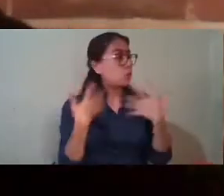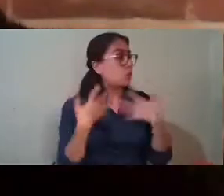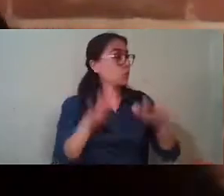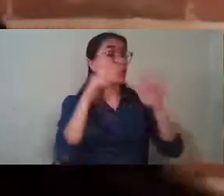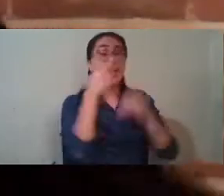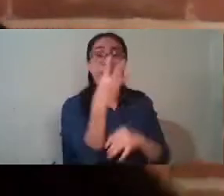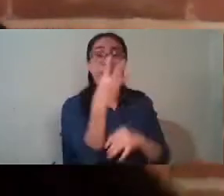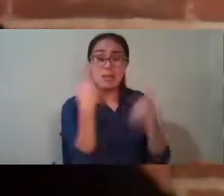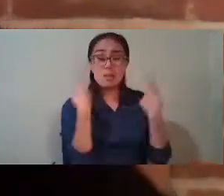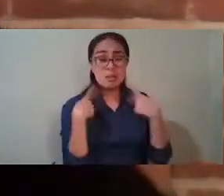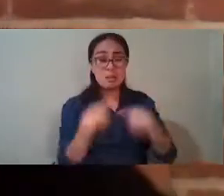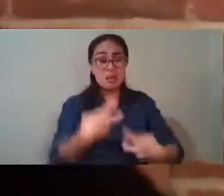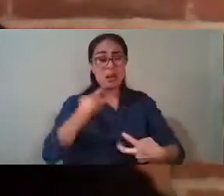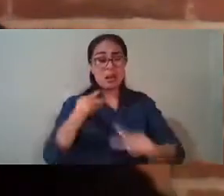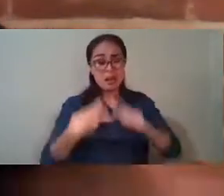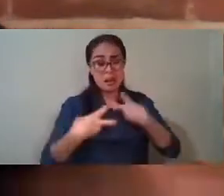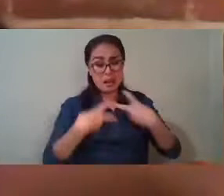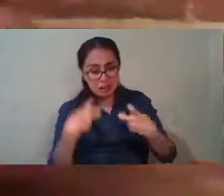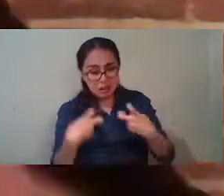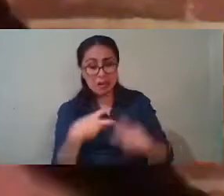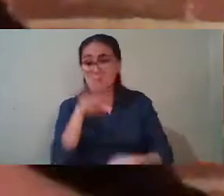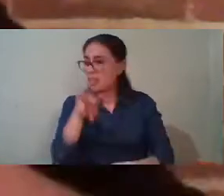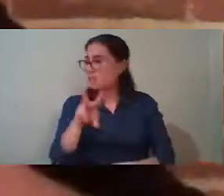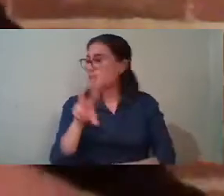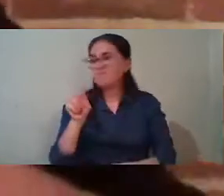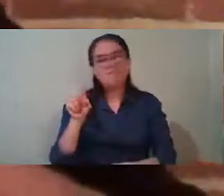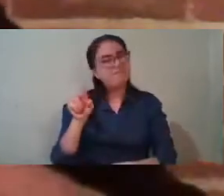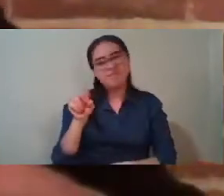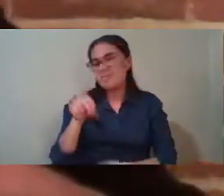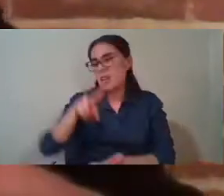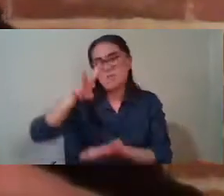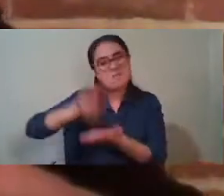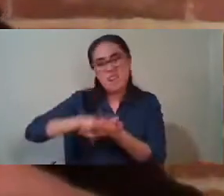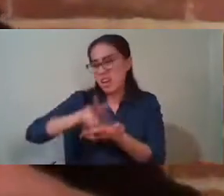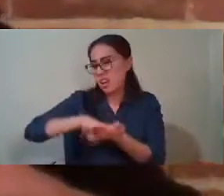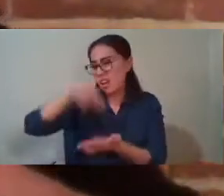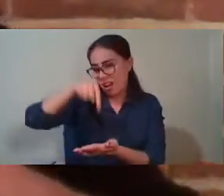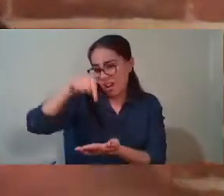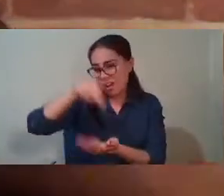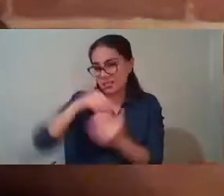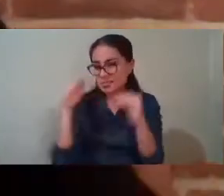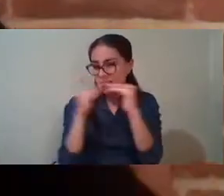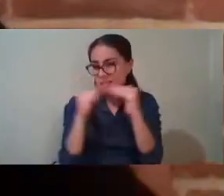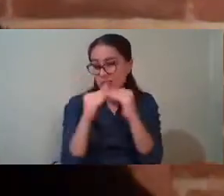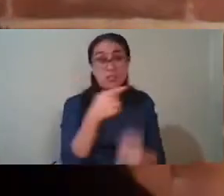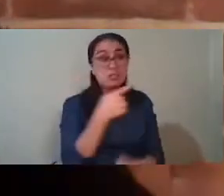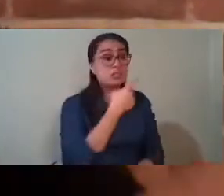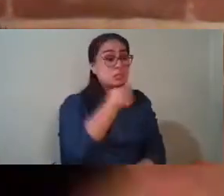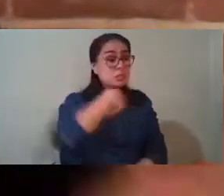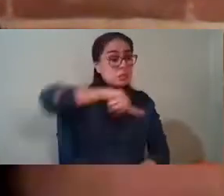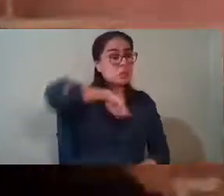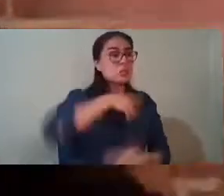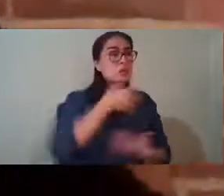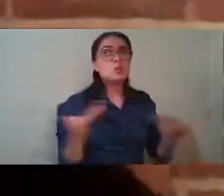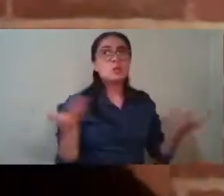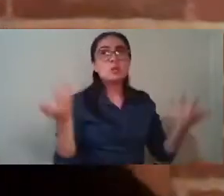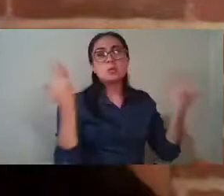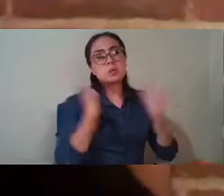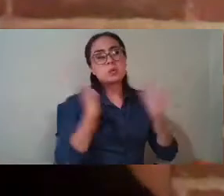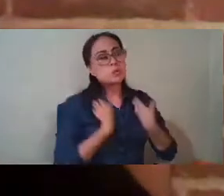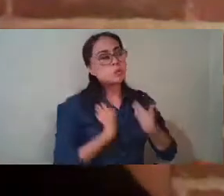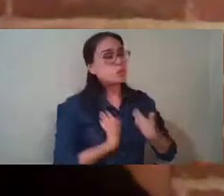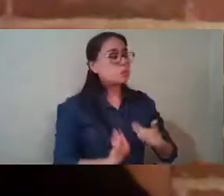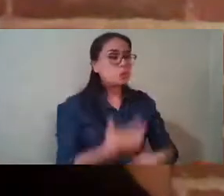es un lugar para eso. Entonces salimos desolados nosotros. No sabíamos qué hacer. Mis hijos seguían